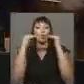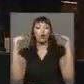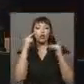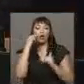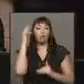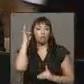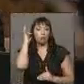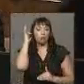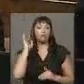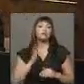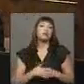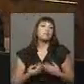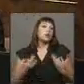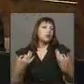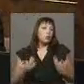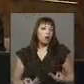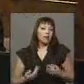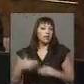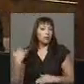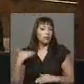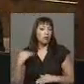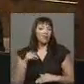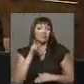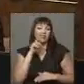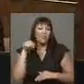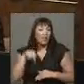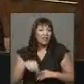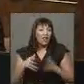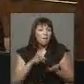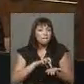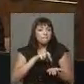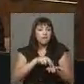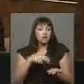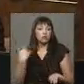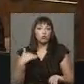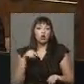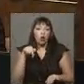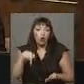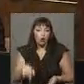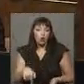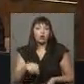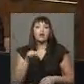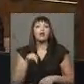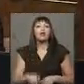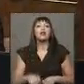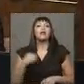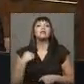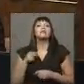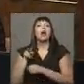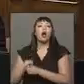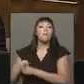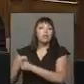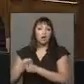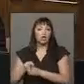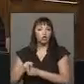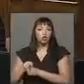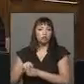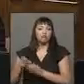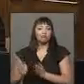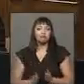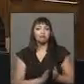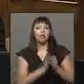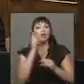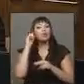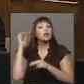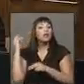género. Particular relevancia entonces tiene este gran paso que estamos dando hoy en esta Administración. Crear